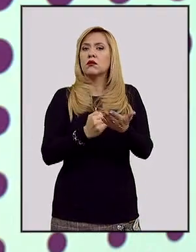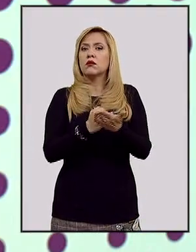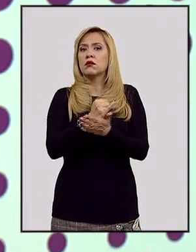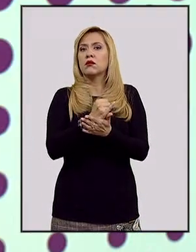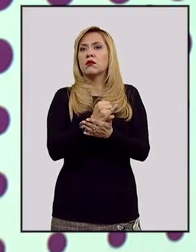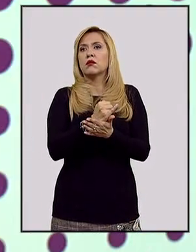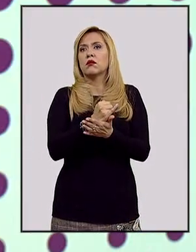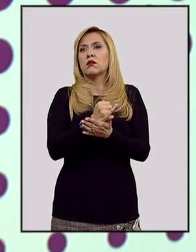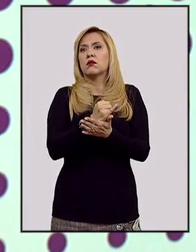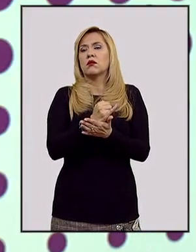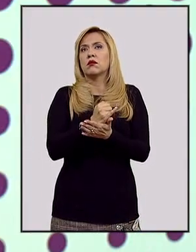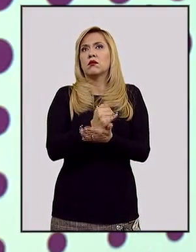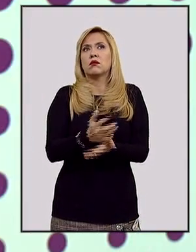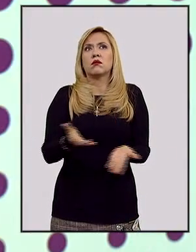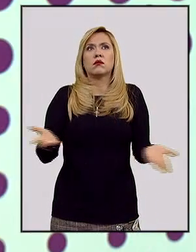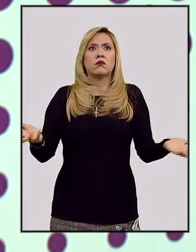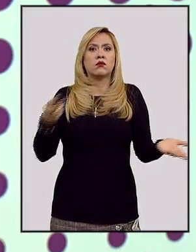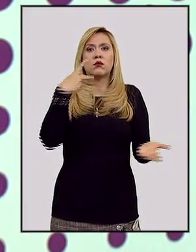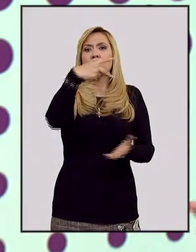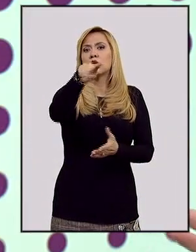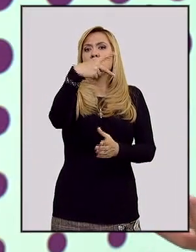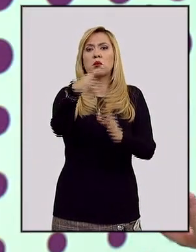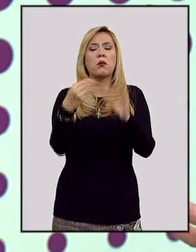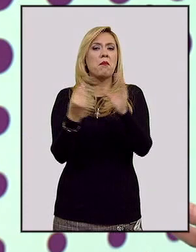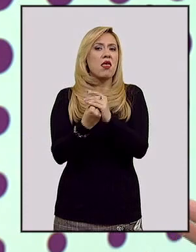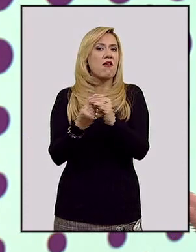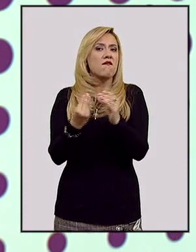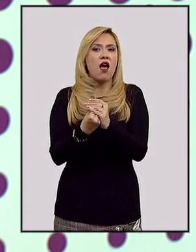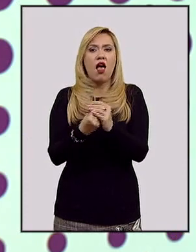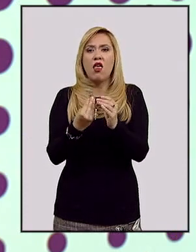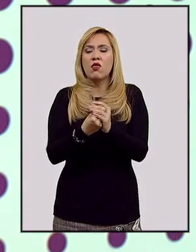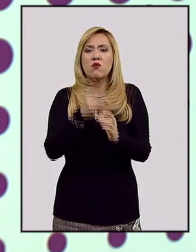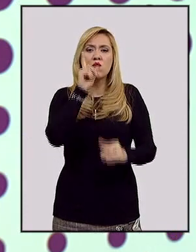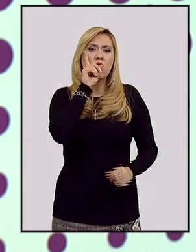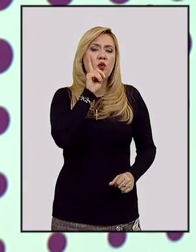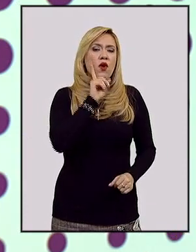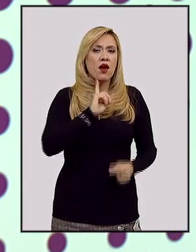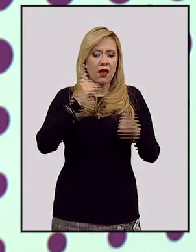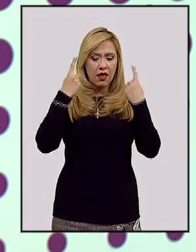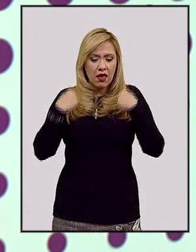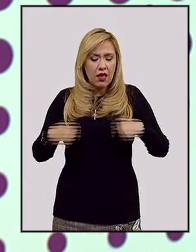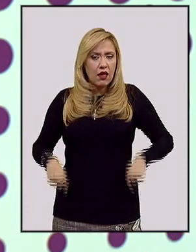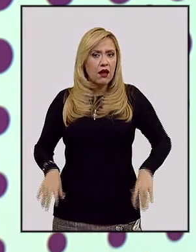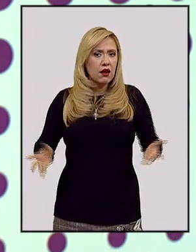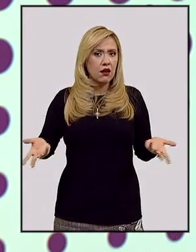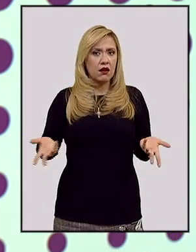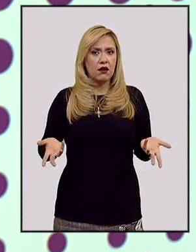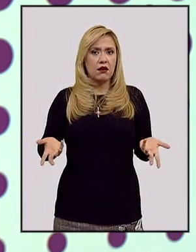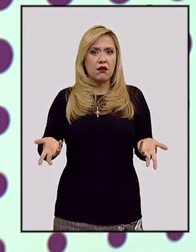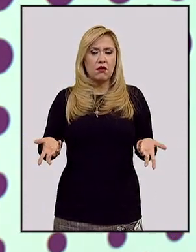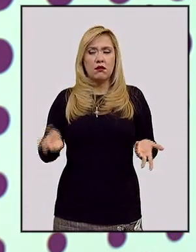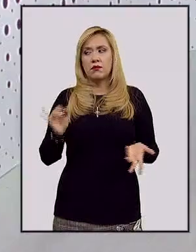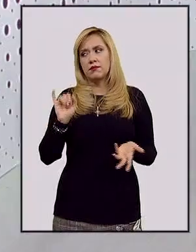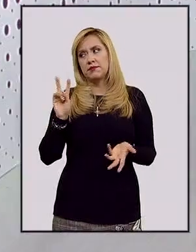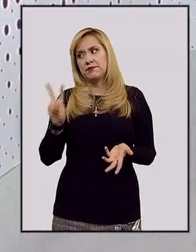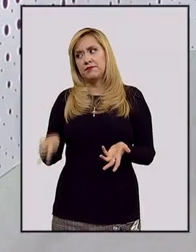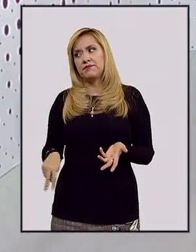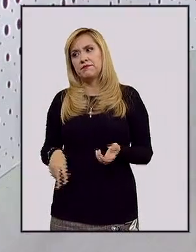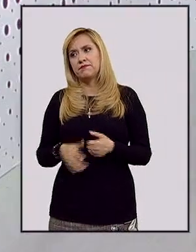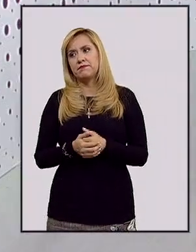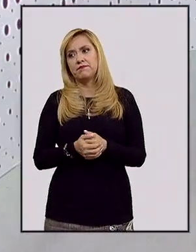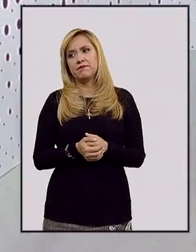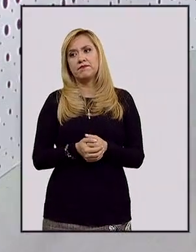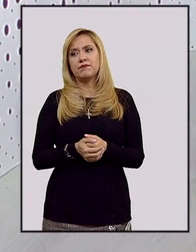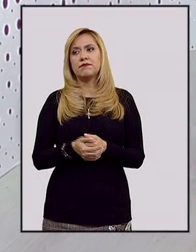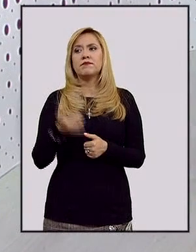de lo más privadas, más íntimas que puede tomar una persona. Por supuesto, por supuesto. ¿Y qué pasa por...? Perdón,